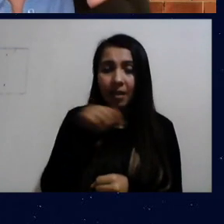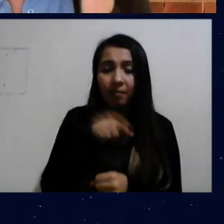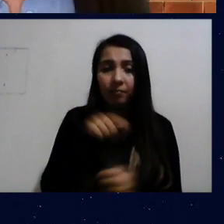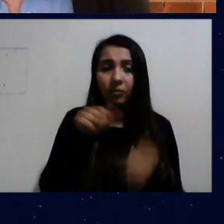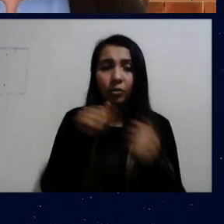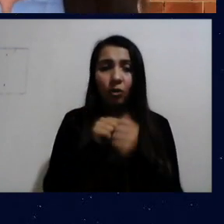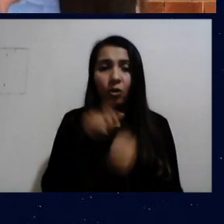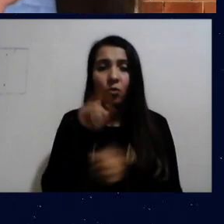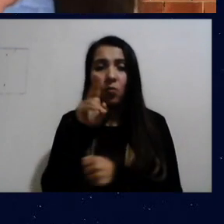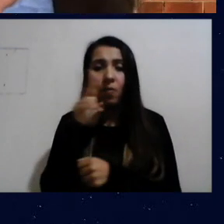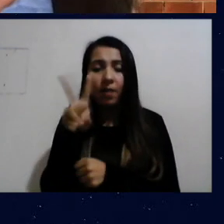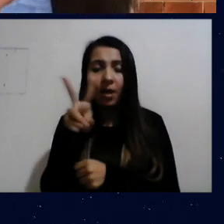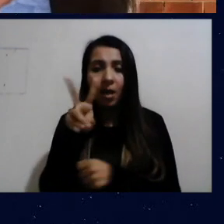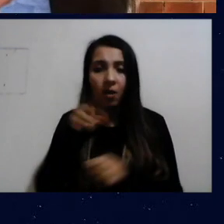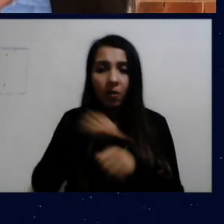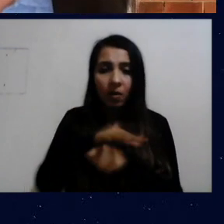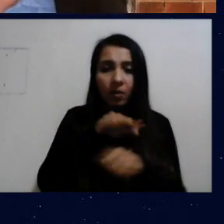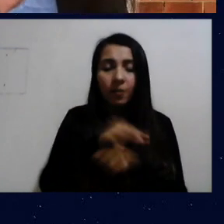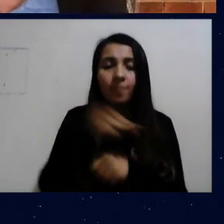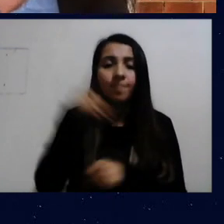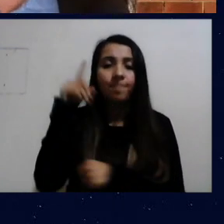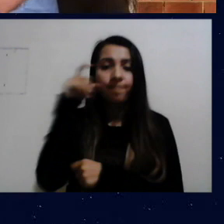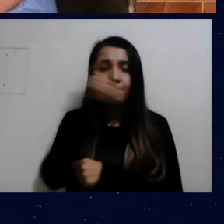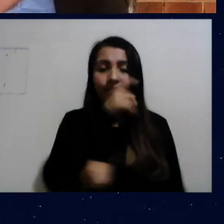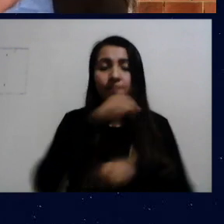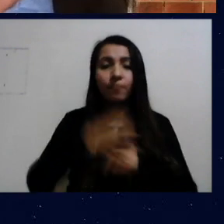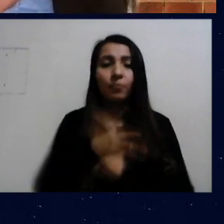busca es la huella espectrográfica de la glicina.